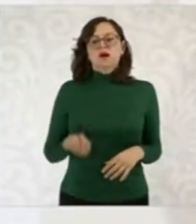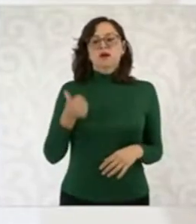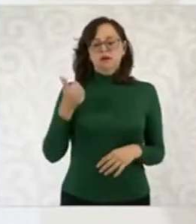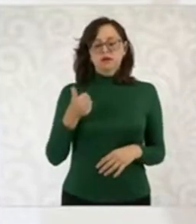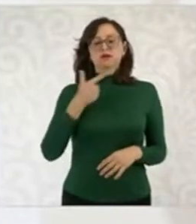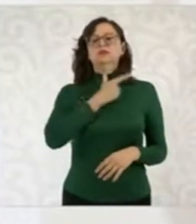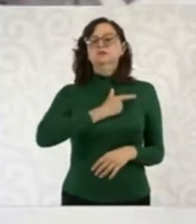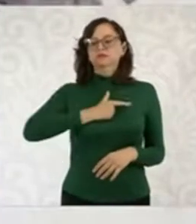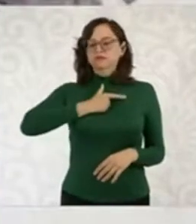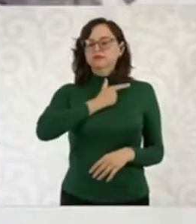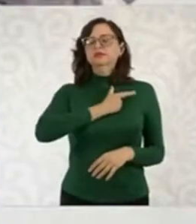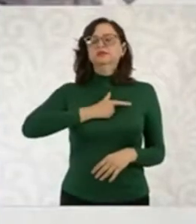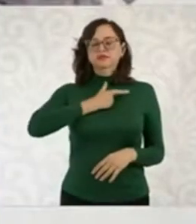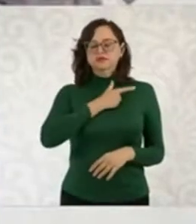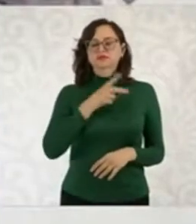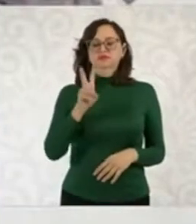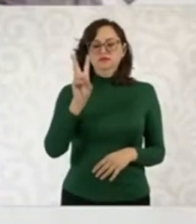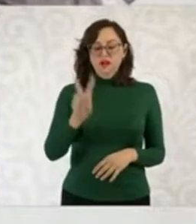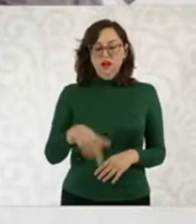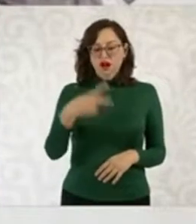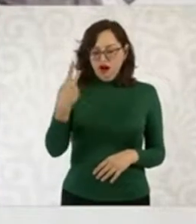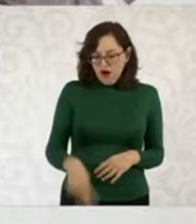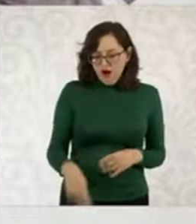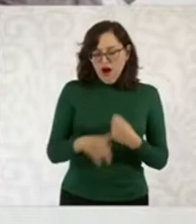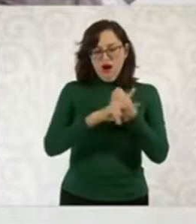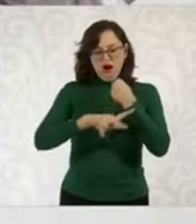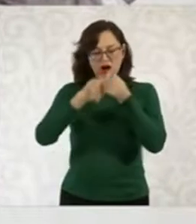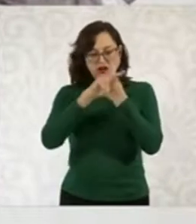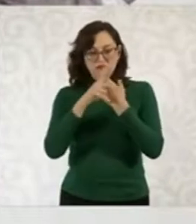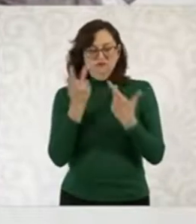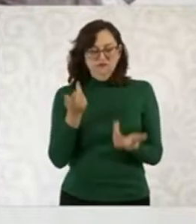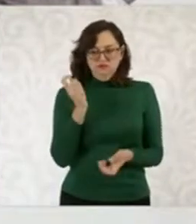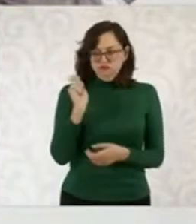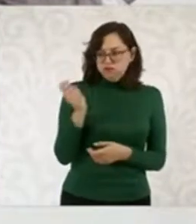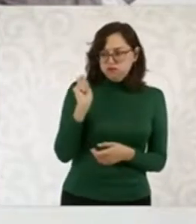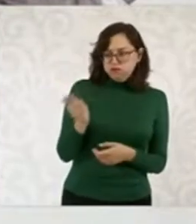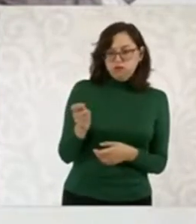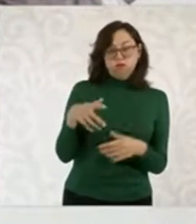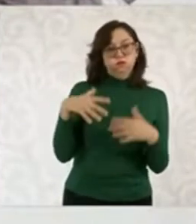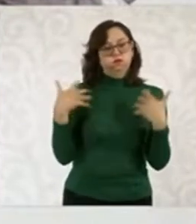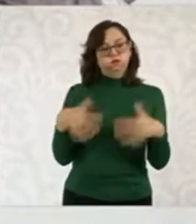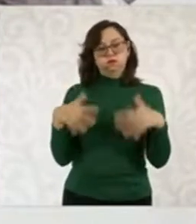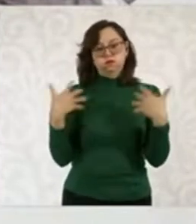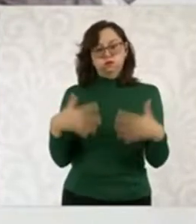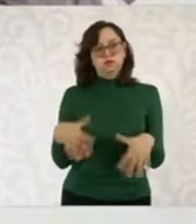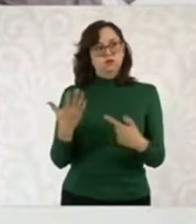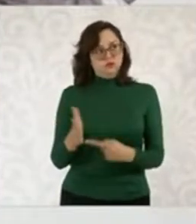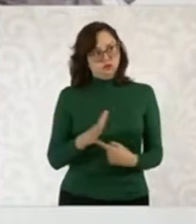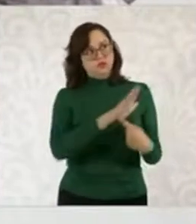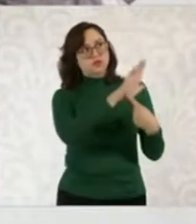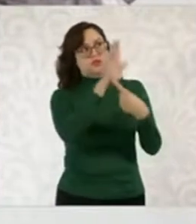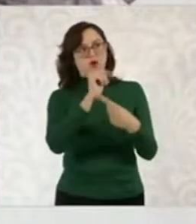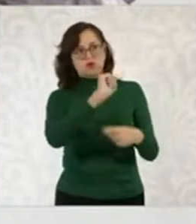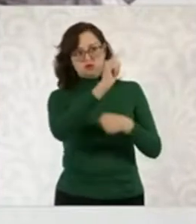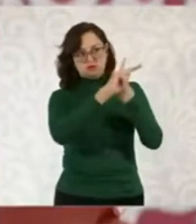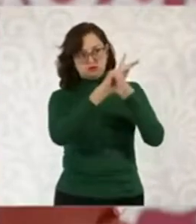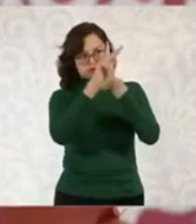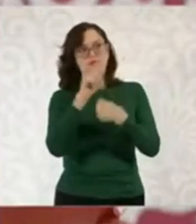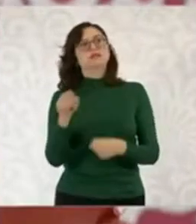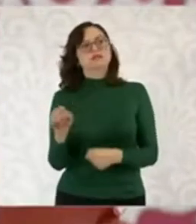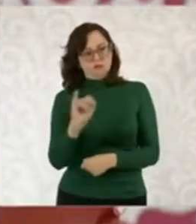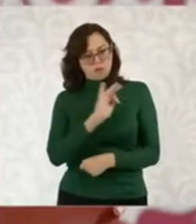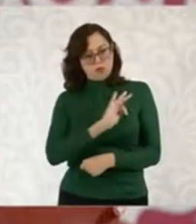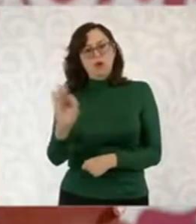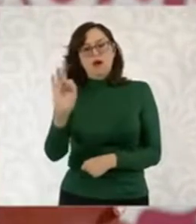mucho gusto, pues por el país, por lo que significa esto, por ejemplo al mundo, y además pues